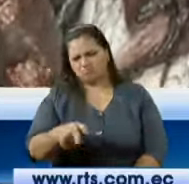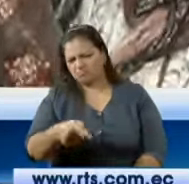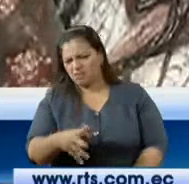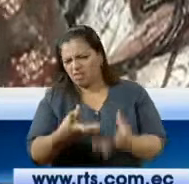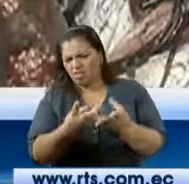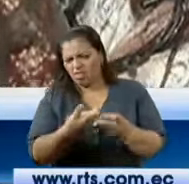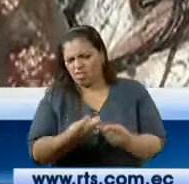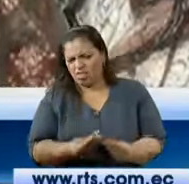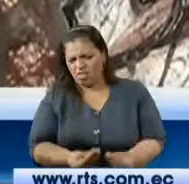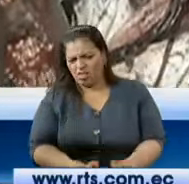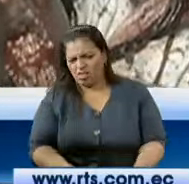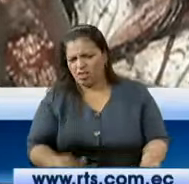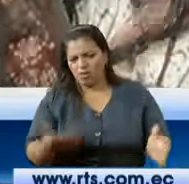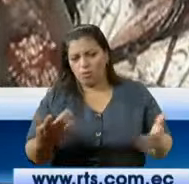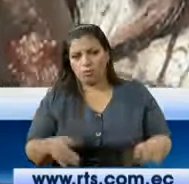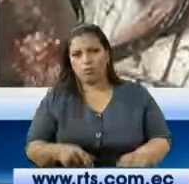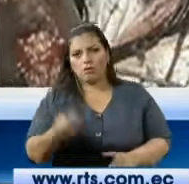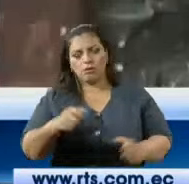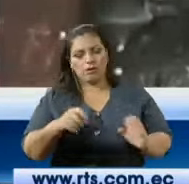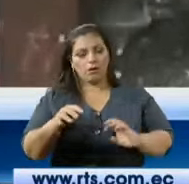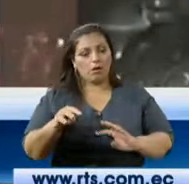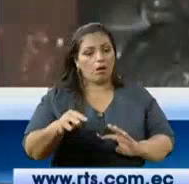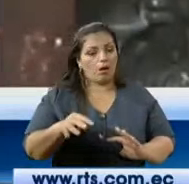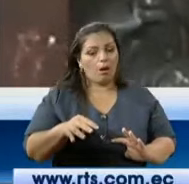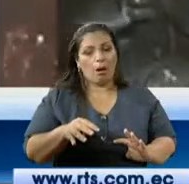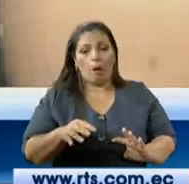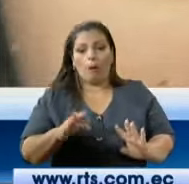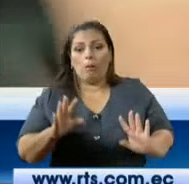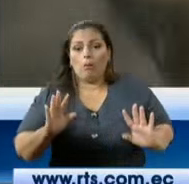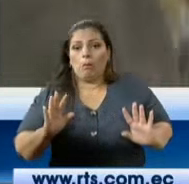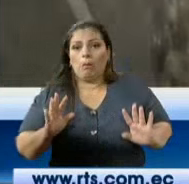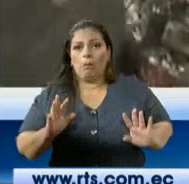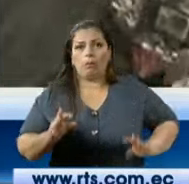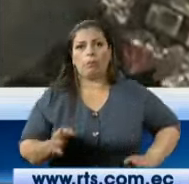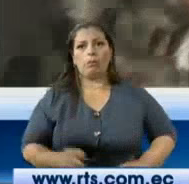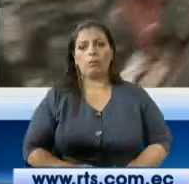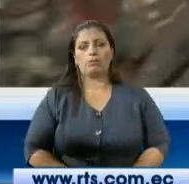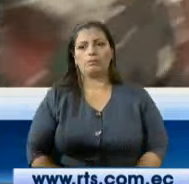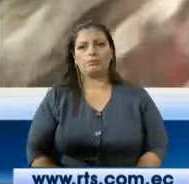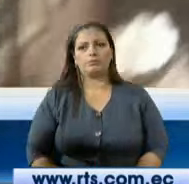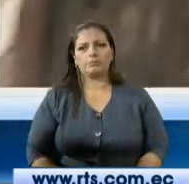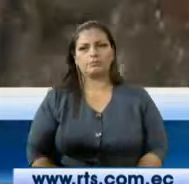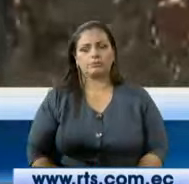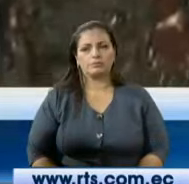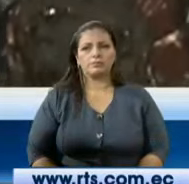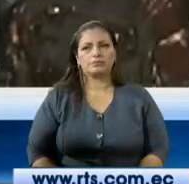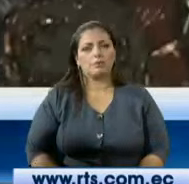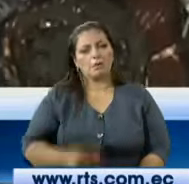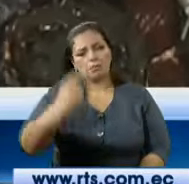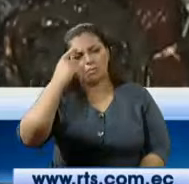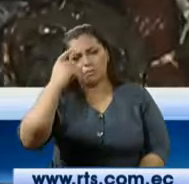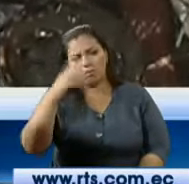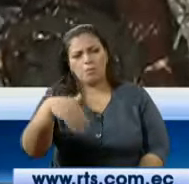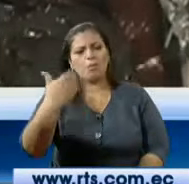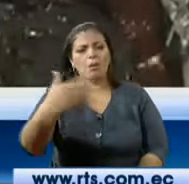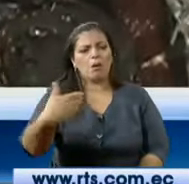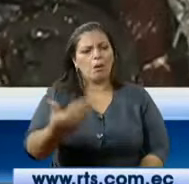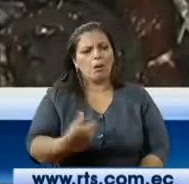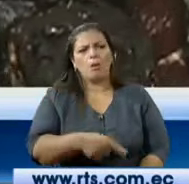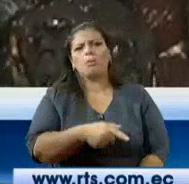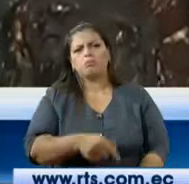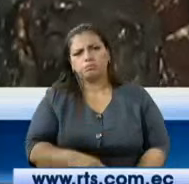lo alcanzaron. Muchos dicen que es un presagio, que pese a las cenizas, tienen la esperanza de que vengan mejores días. Informó